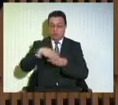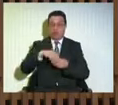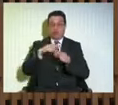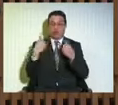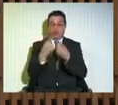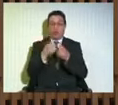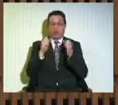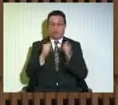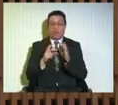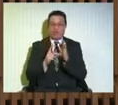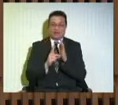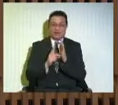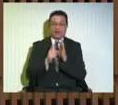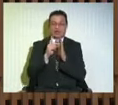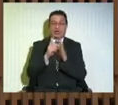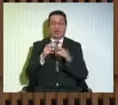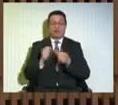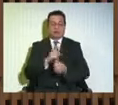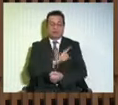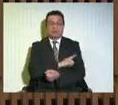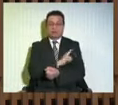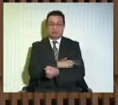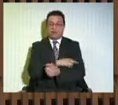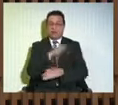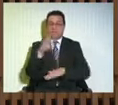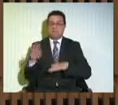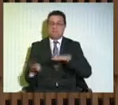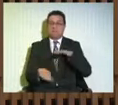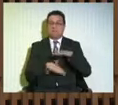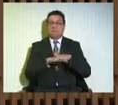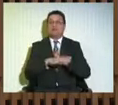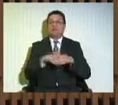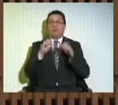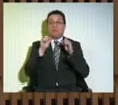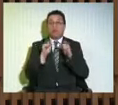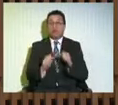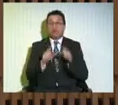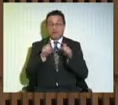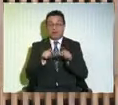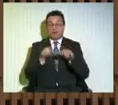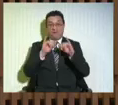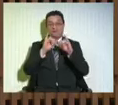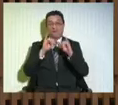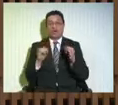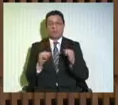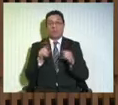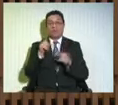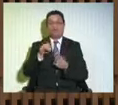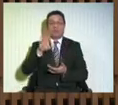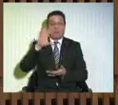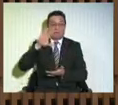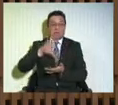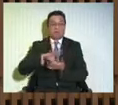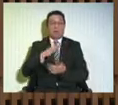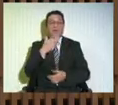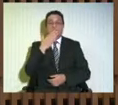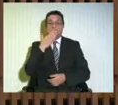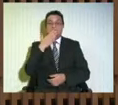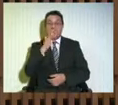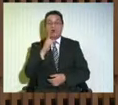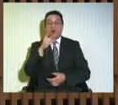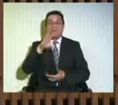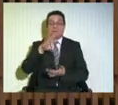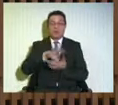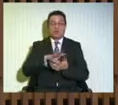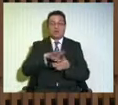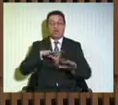podamos desarrollar nuestras potencialidades al máximo y podamos de esa manera tener un país mejor, un país en que